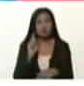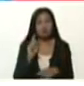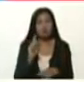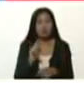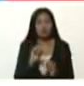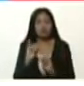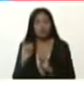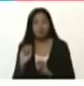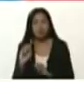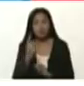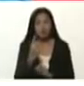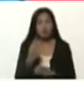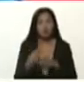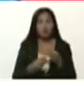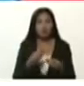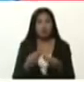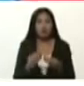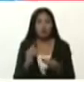estas prioridades